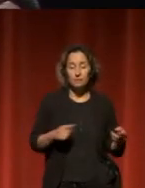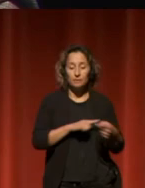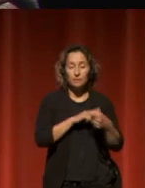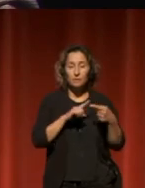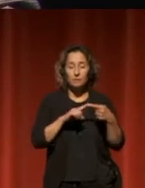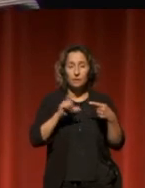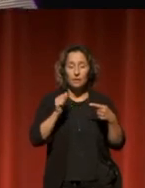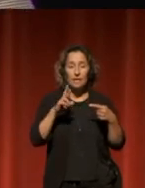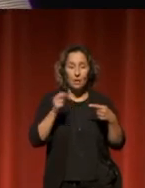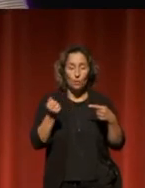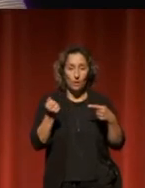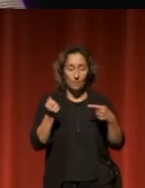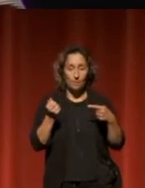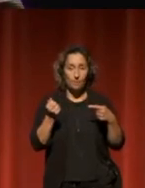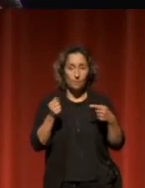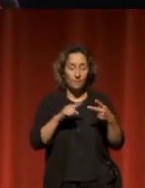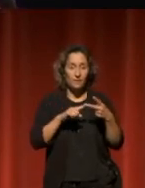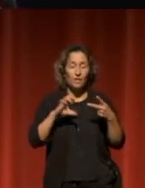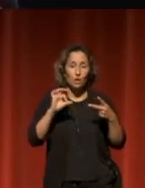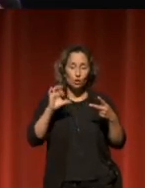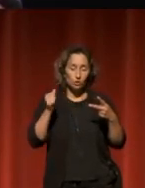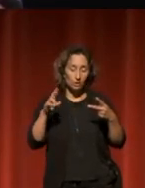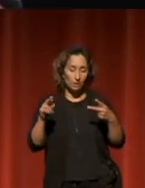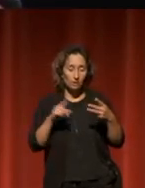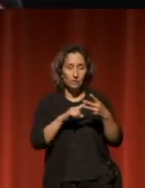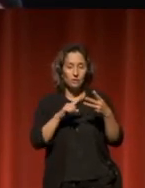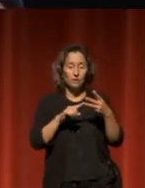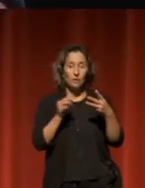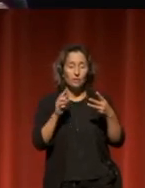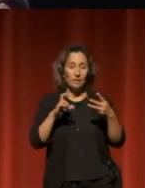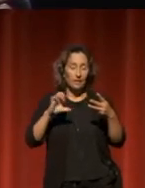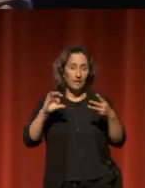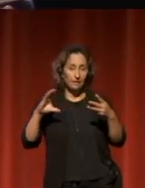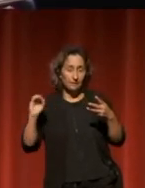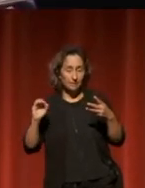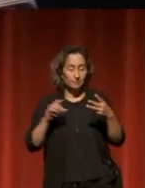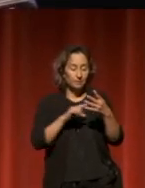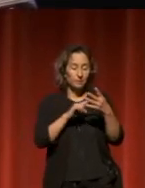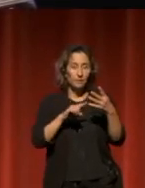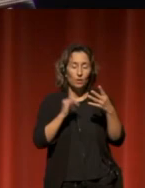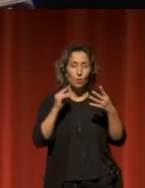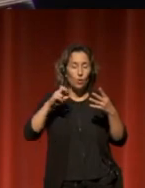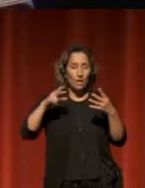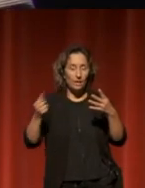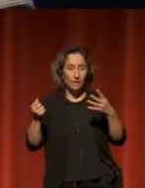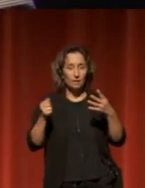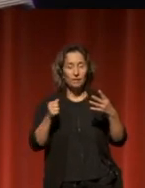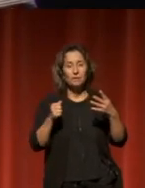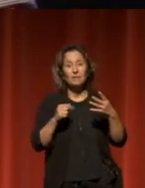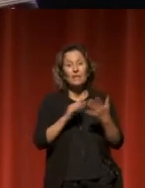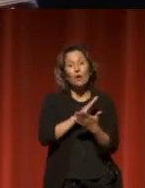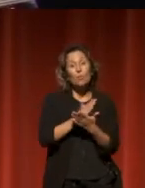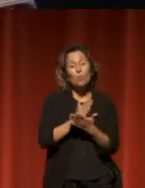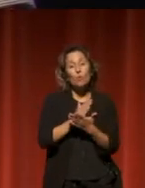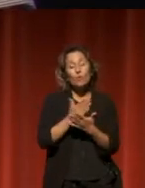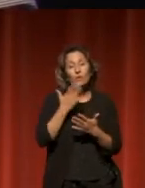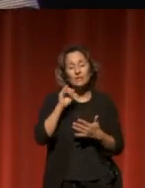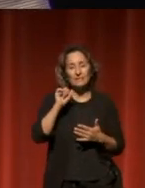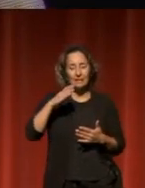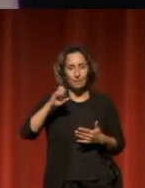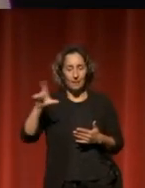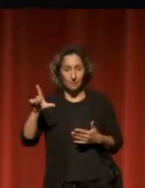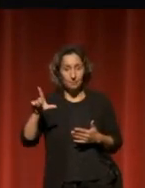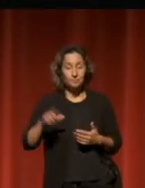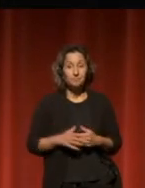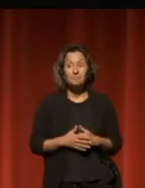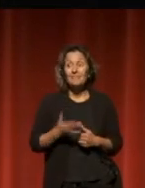de Laura Guindal, Óscar Arroyo, Francesc Xavier González Cuadra, Juan Escudero y moderará la mesa Isabel Moyano. Así